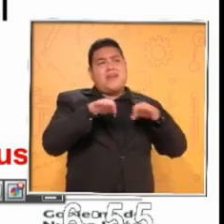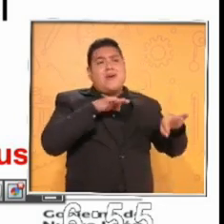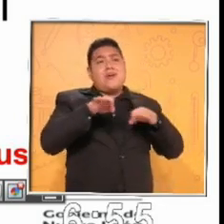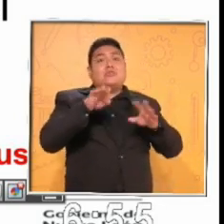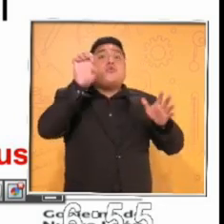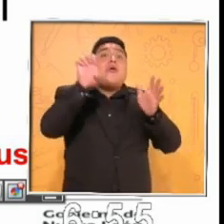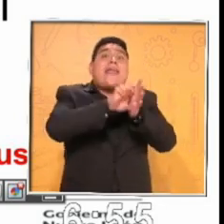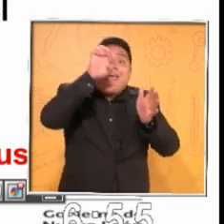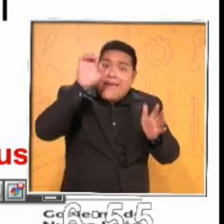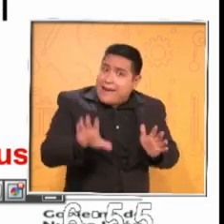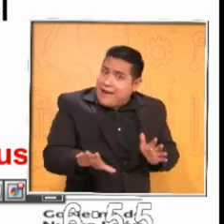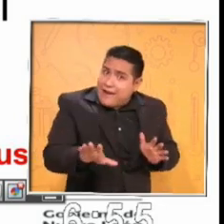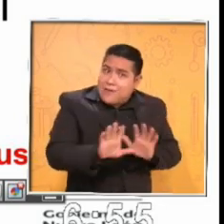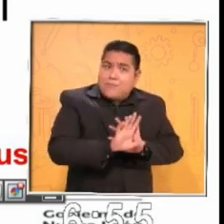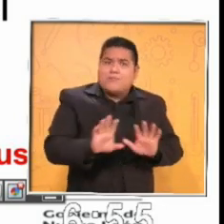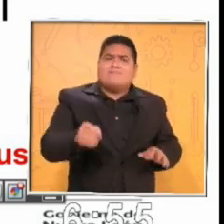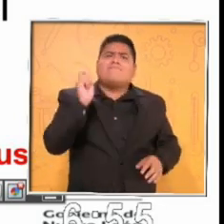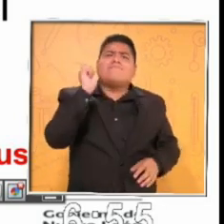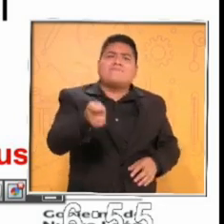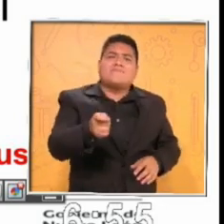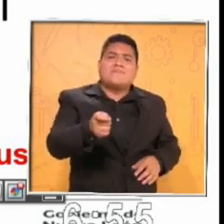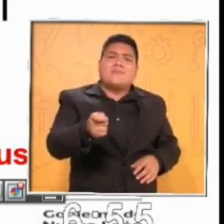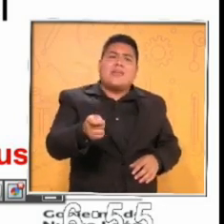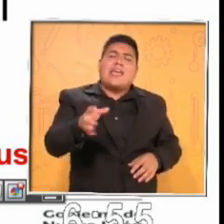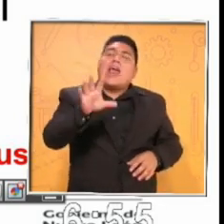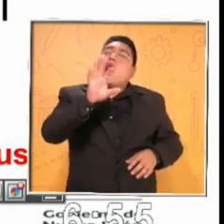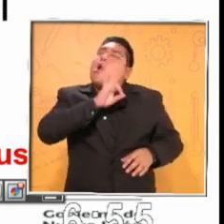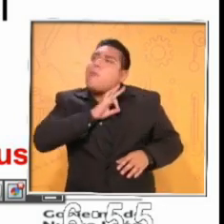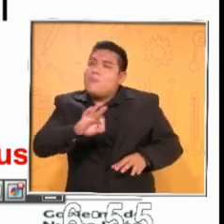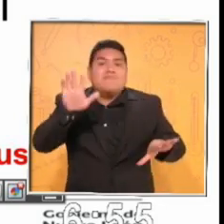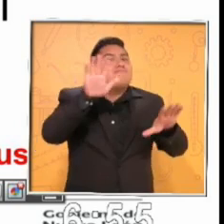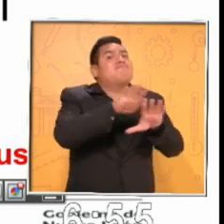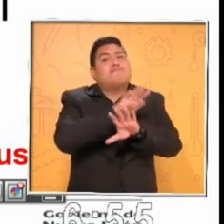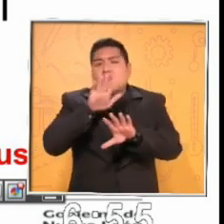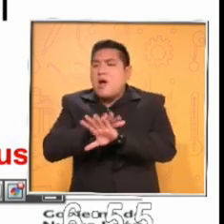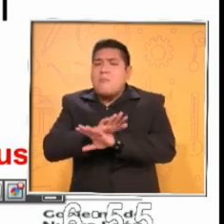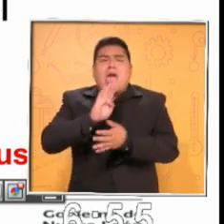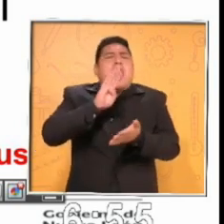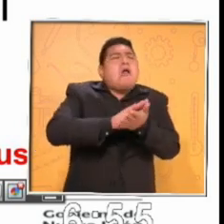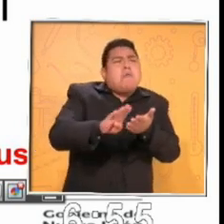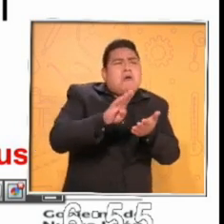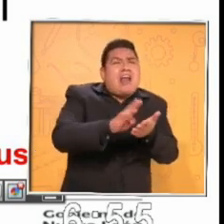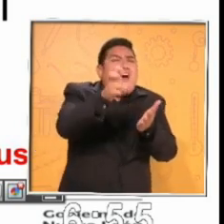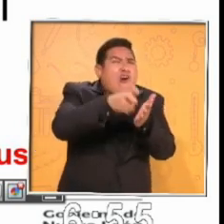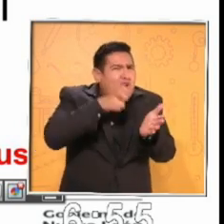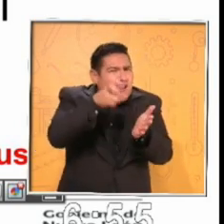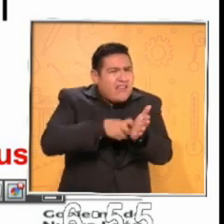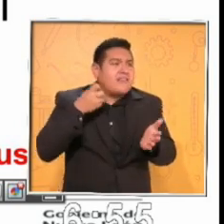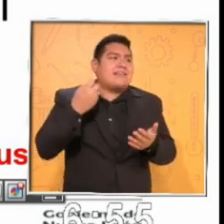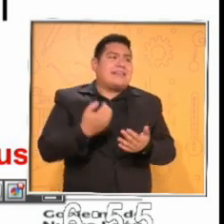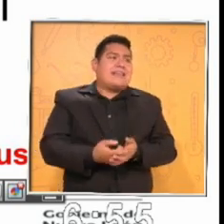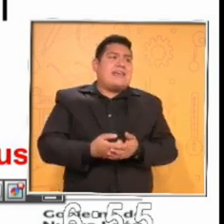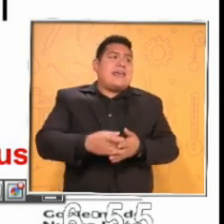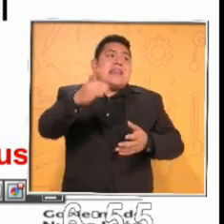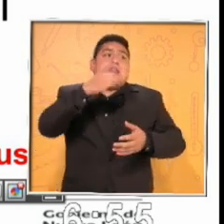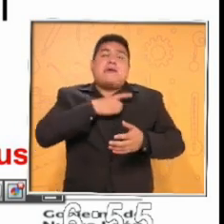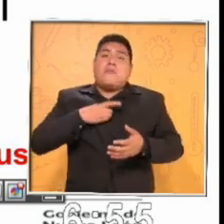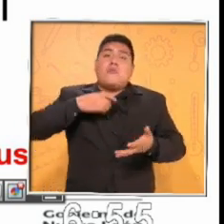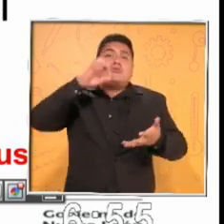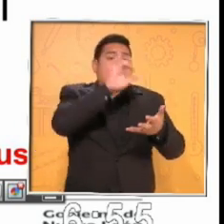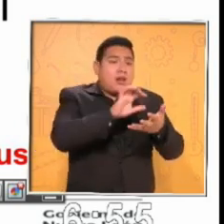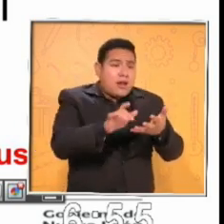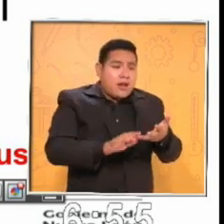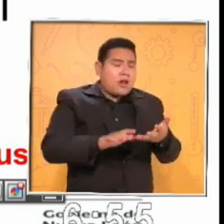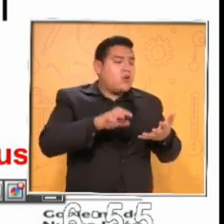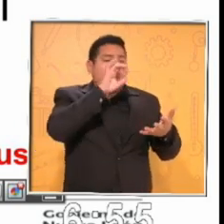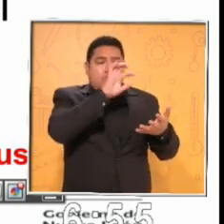borrador. ¿Qué significa? Que puede ser modificable y perfectible, que lo debo leer varias veces hasta